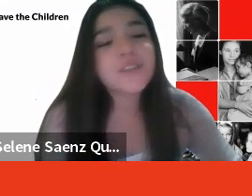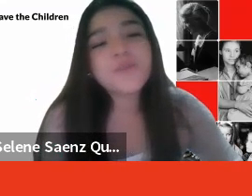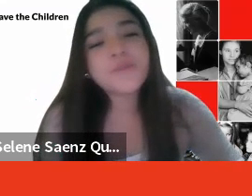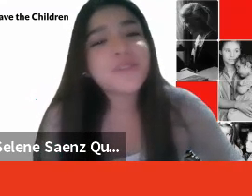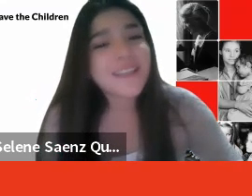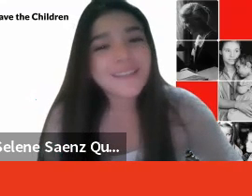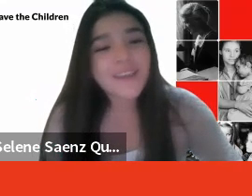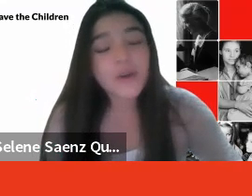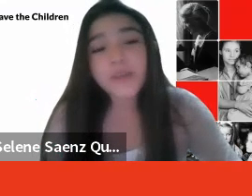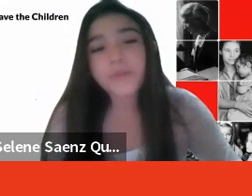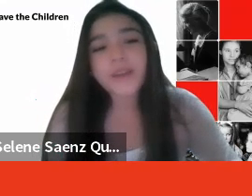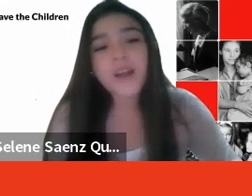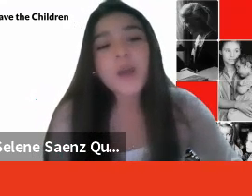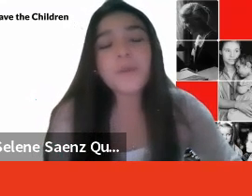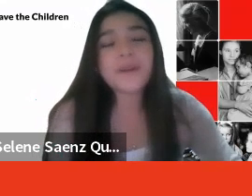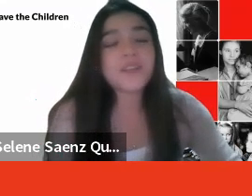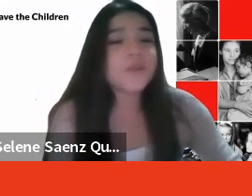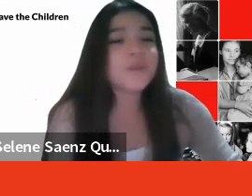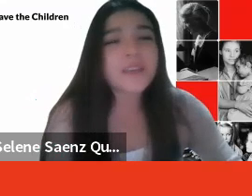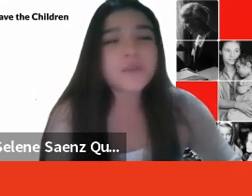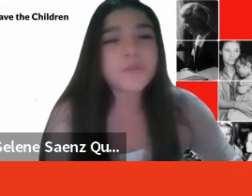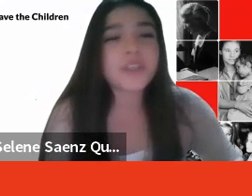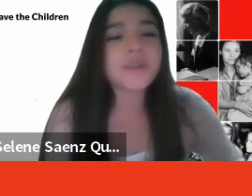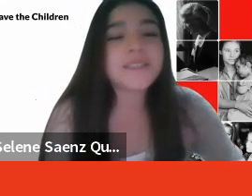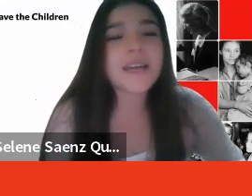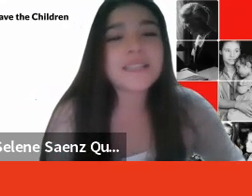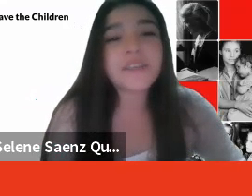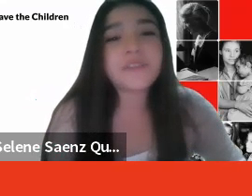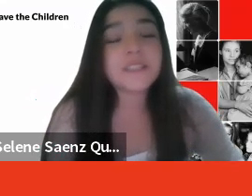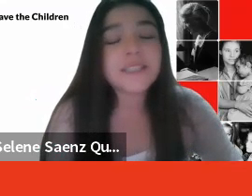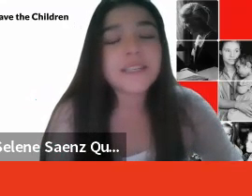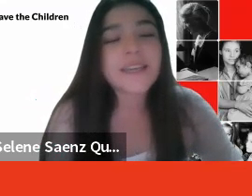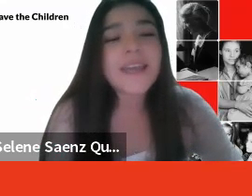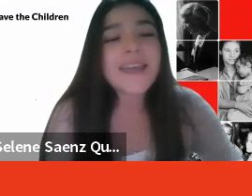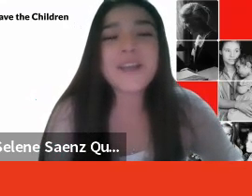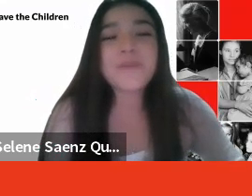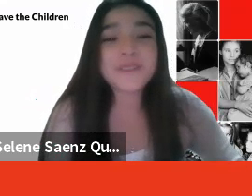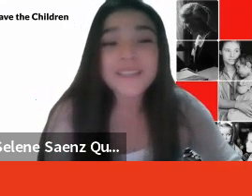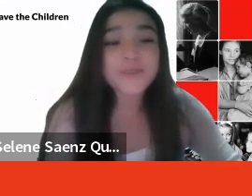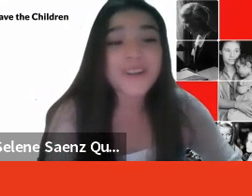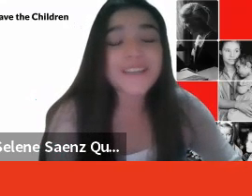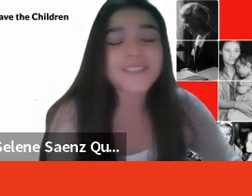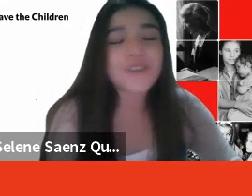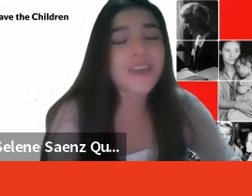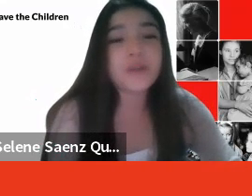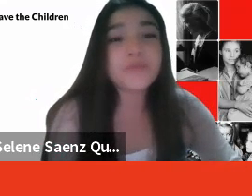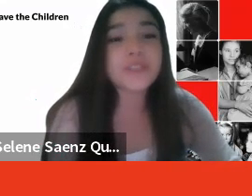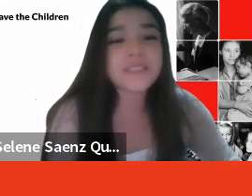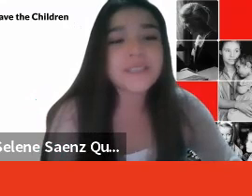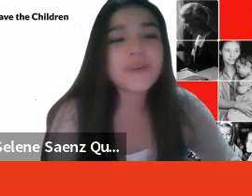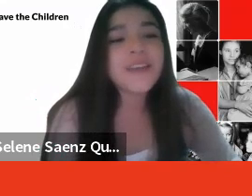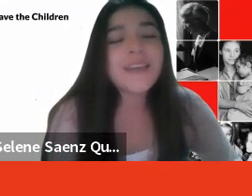igual que ella, estoy muy emocionada el día de hoy de poder compartir con ustedes un poquito acerca de Save the Children, que en lo personal es una organización que